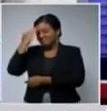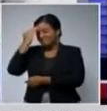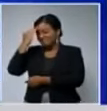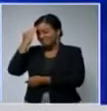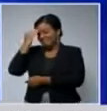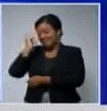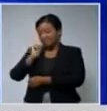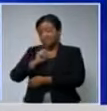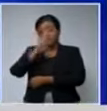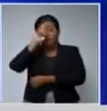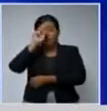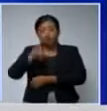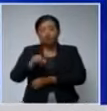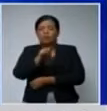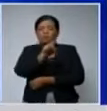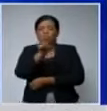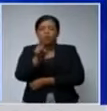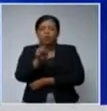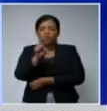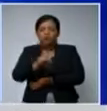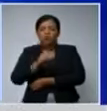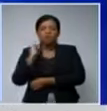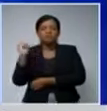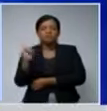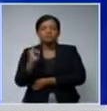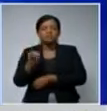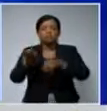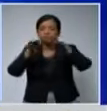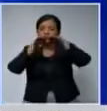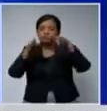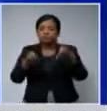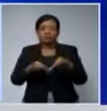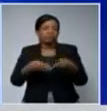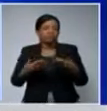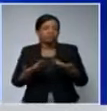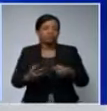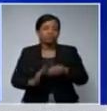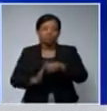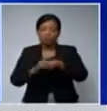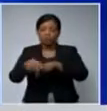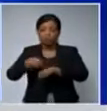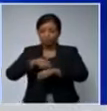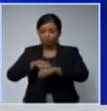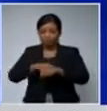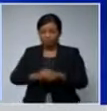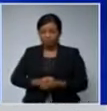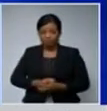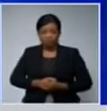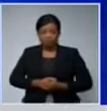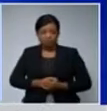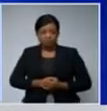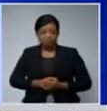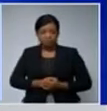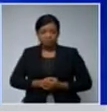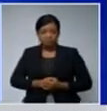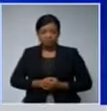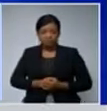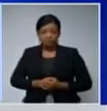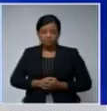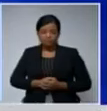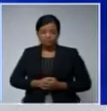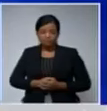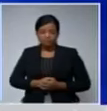doctor, ¿cuál es la situación internacional debido al impacto de la COVID en estos momentos? Quisiera todavía